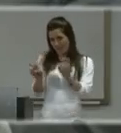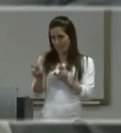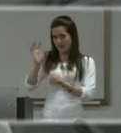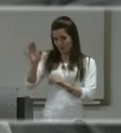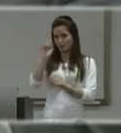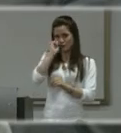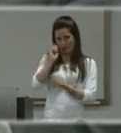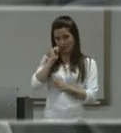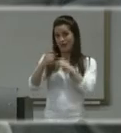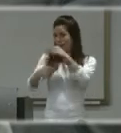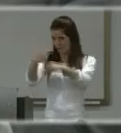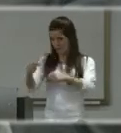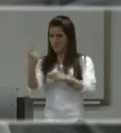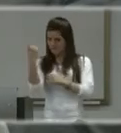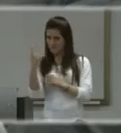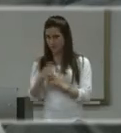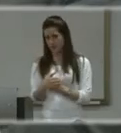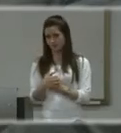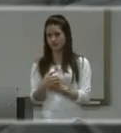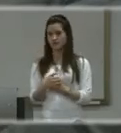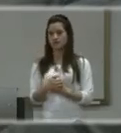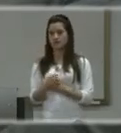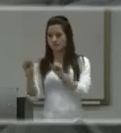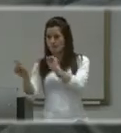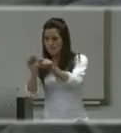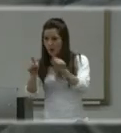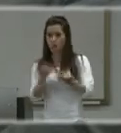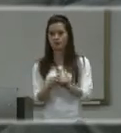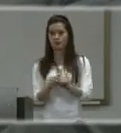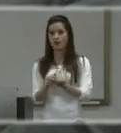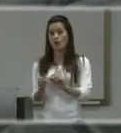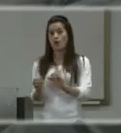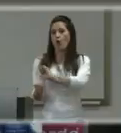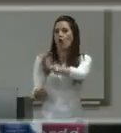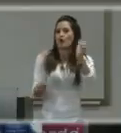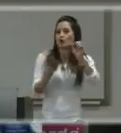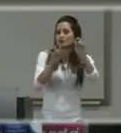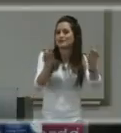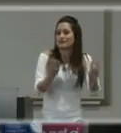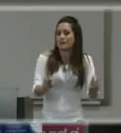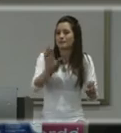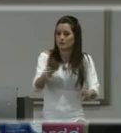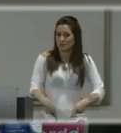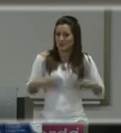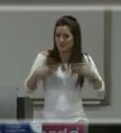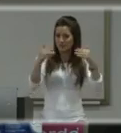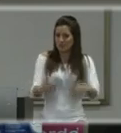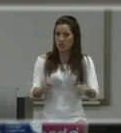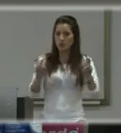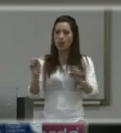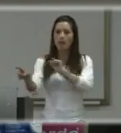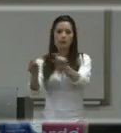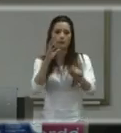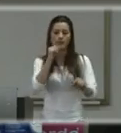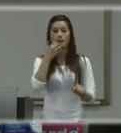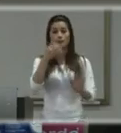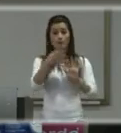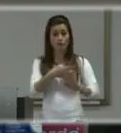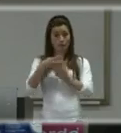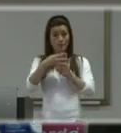sobre este tema, pero eso también afecta como otras esferas de la vida de las personas con discapacidad. Por ejemplo, el formato